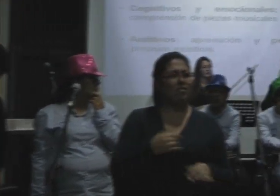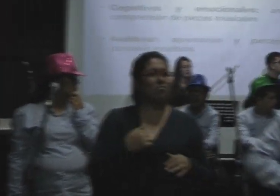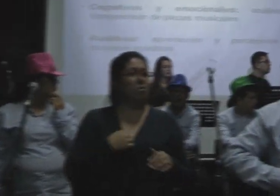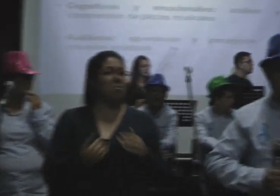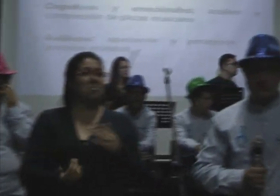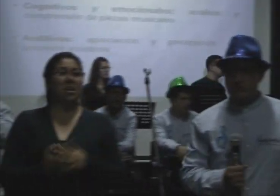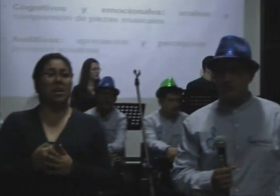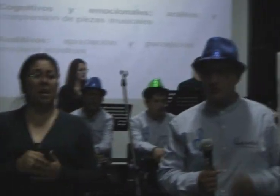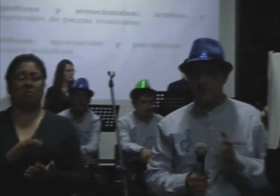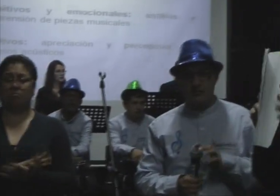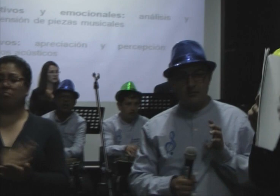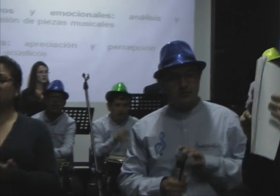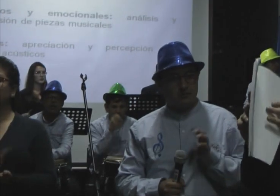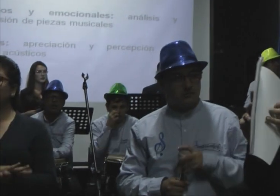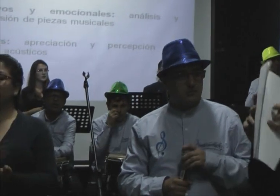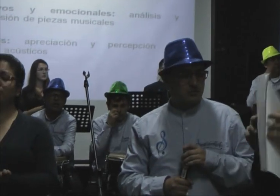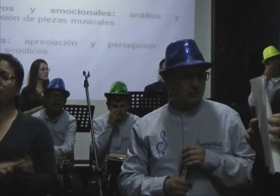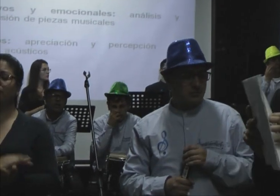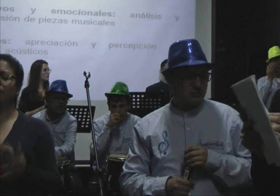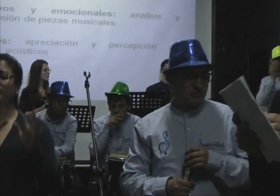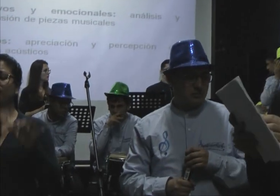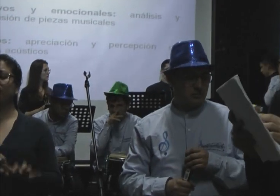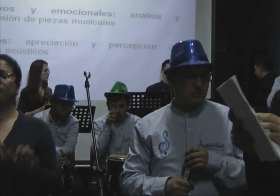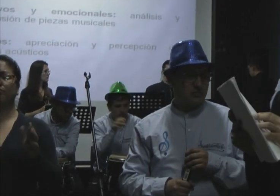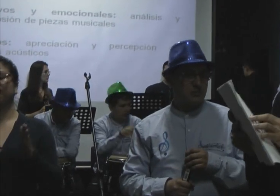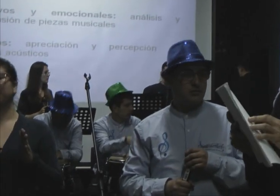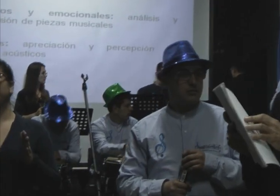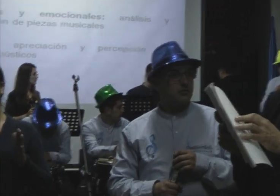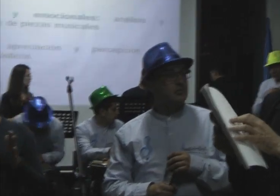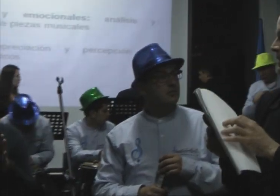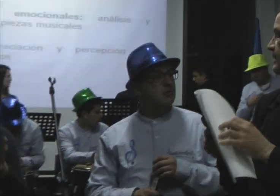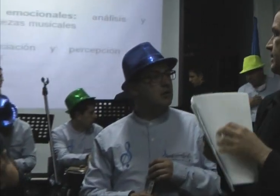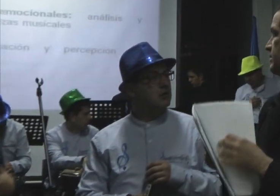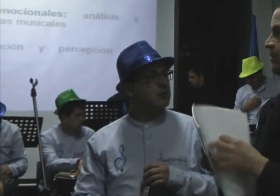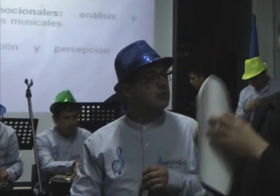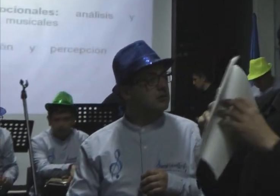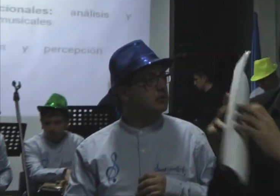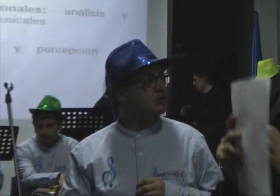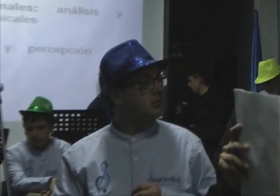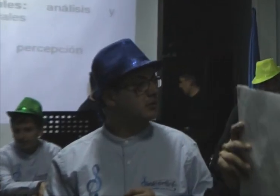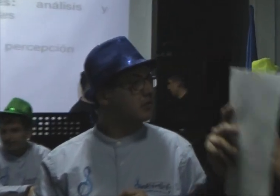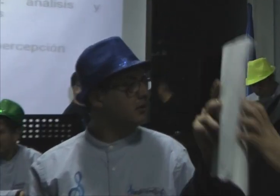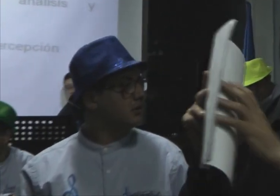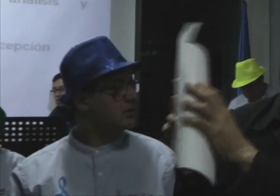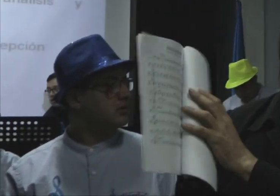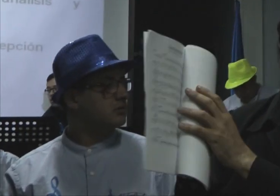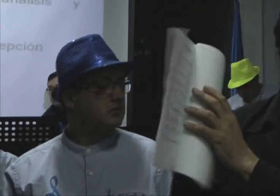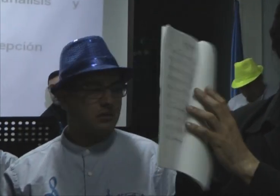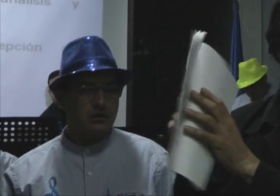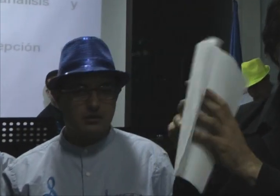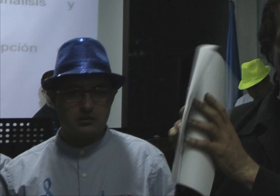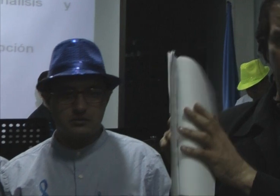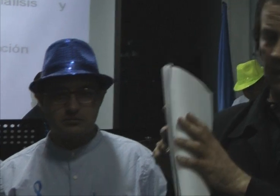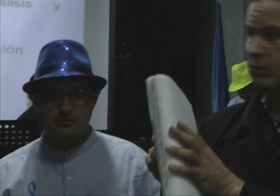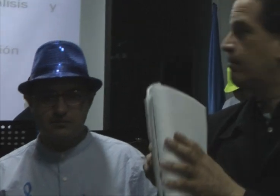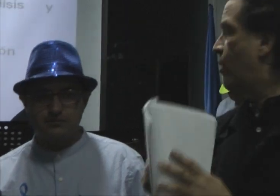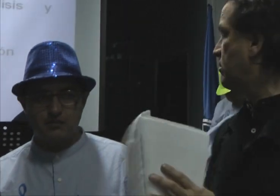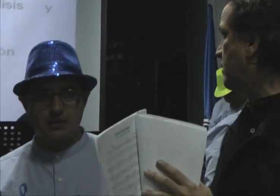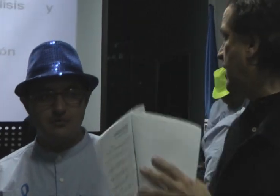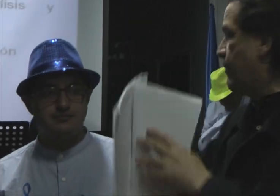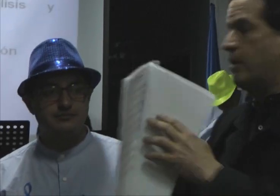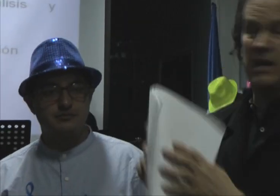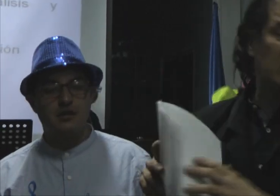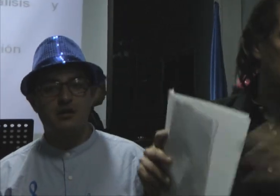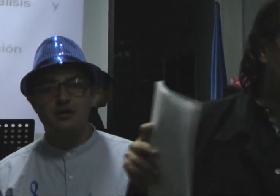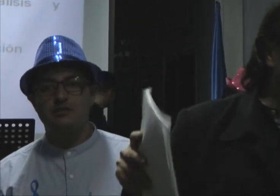a transcribir temas y a hacer adaptaciones, y van a encontrar obras que son de trompetas, pero pues las adaptamos a